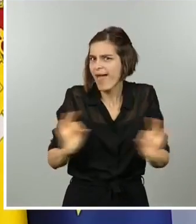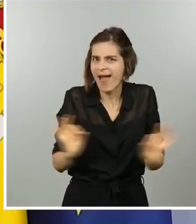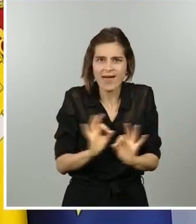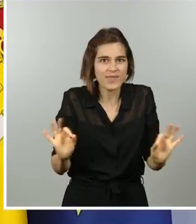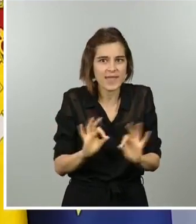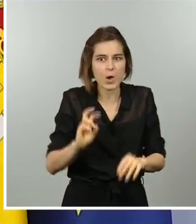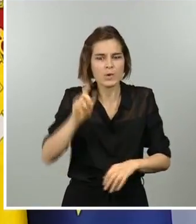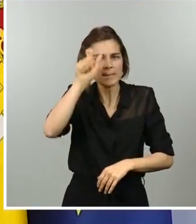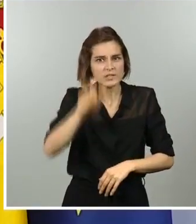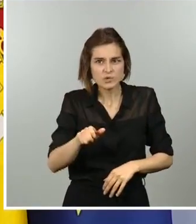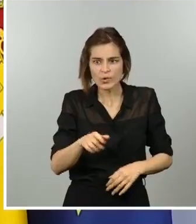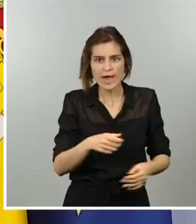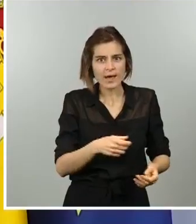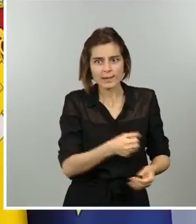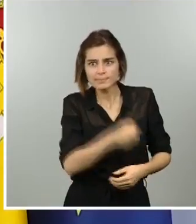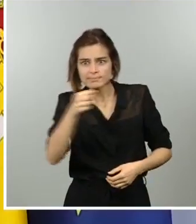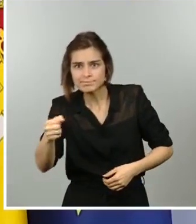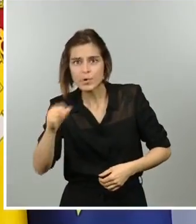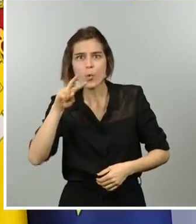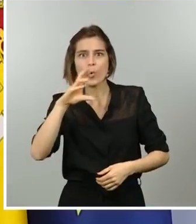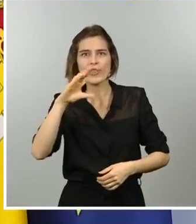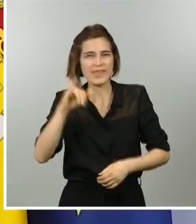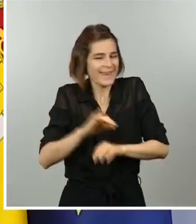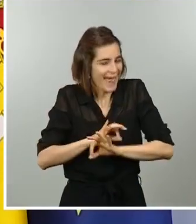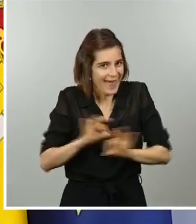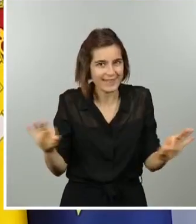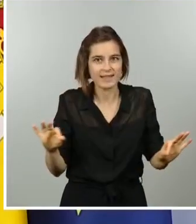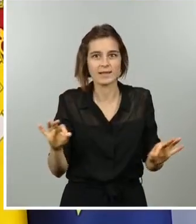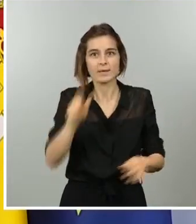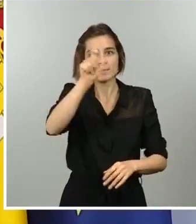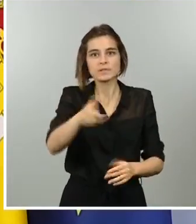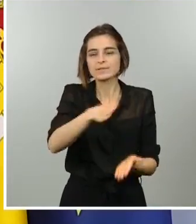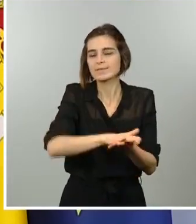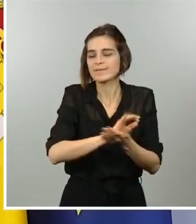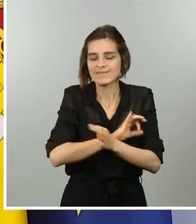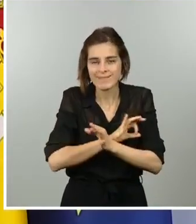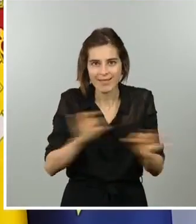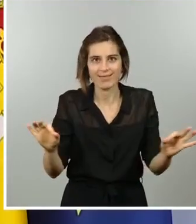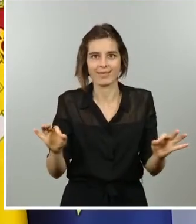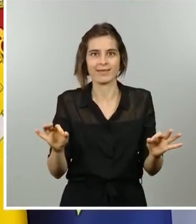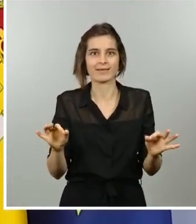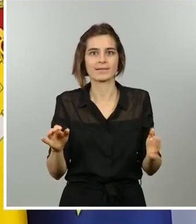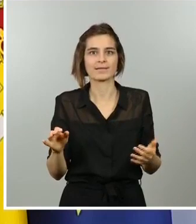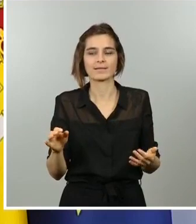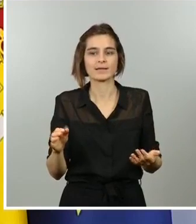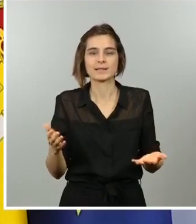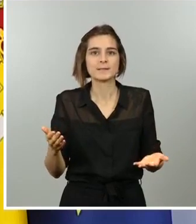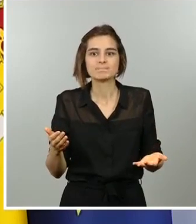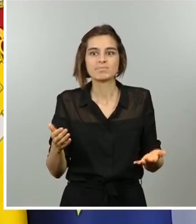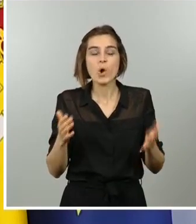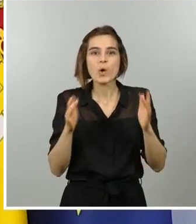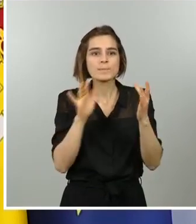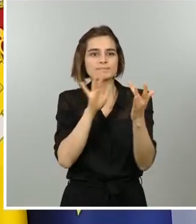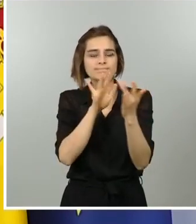ingreso en unidad de cuidados intensivos, no ha habido ningún fallecido en estos 3 territorios, no hay ningún caso tampoco de contagio de